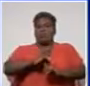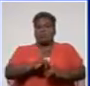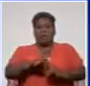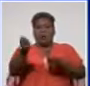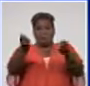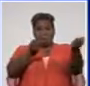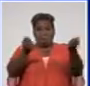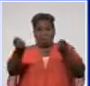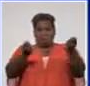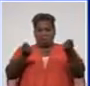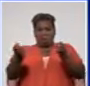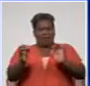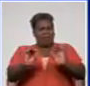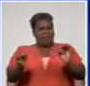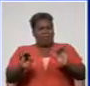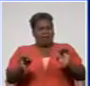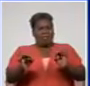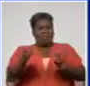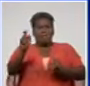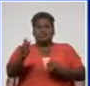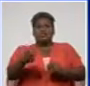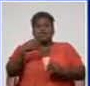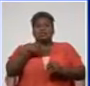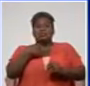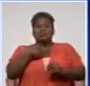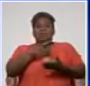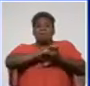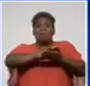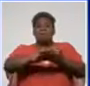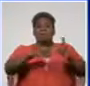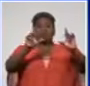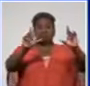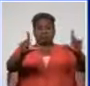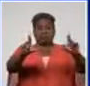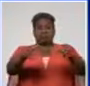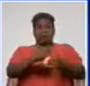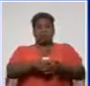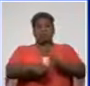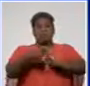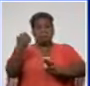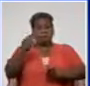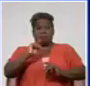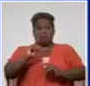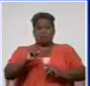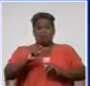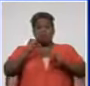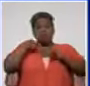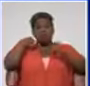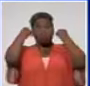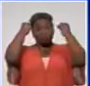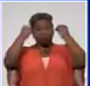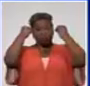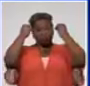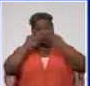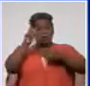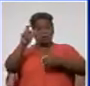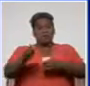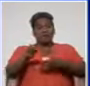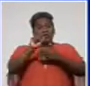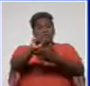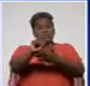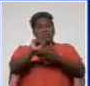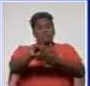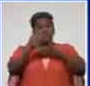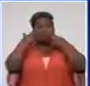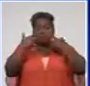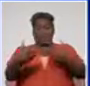que tienen el permiso permanente porque las condiciones de su trabajo así lo requieren, y estoy pensando en los que realizan servicios indispensables básicos a la